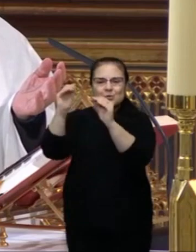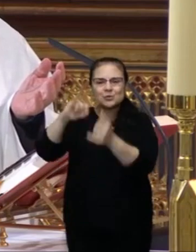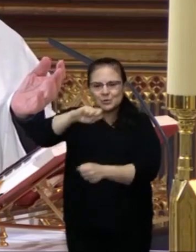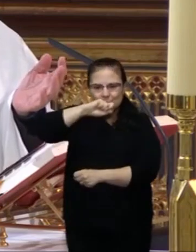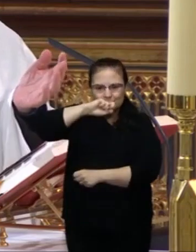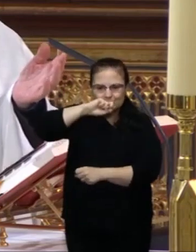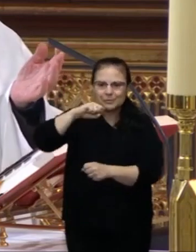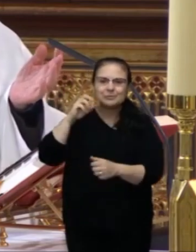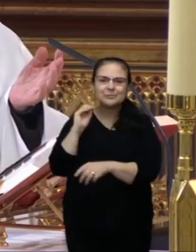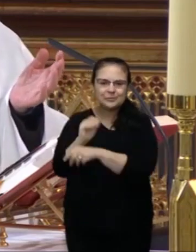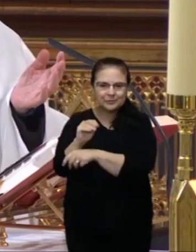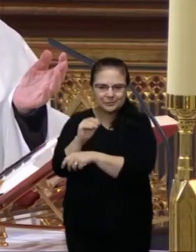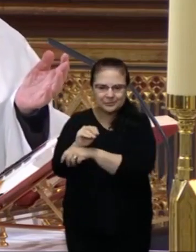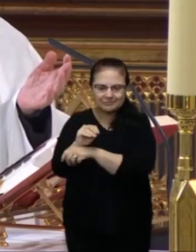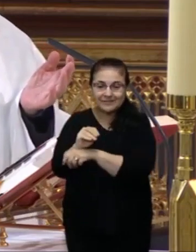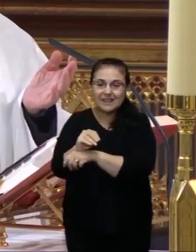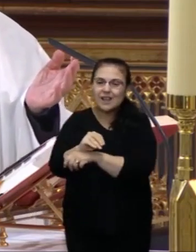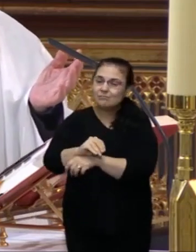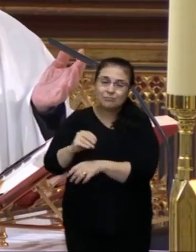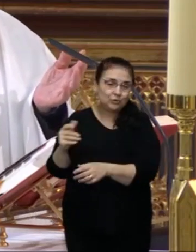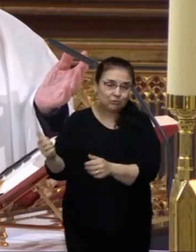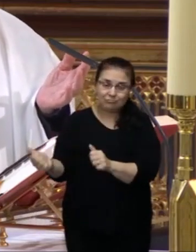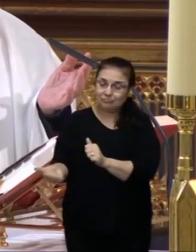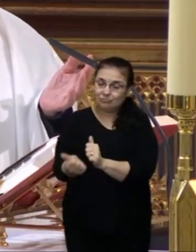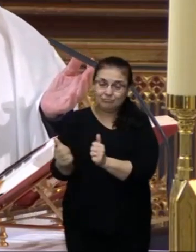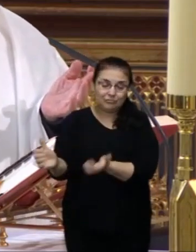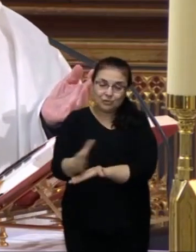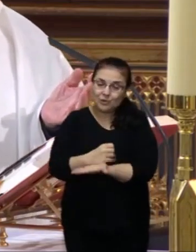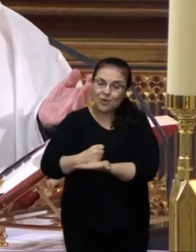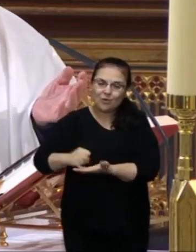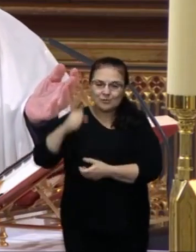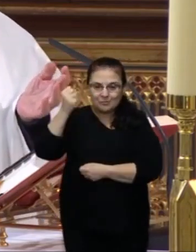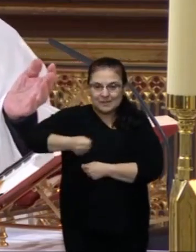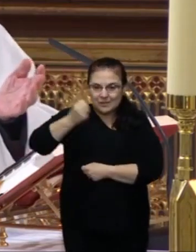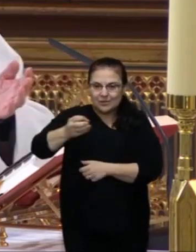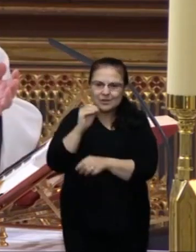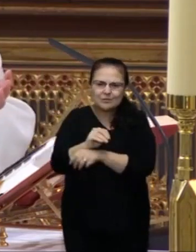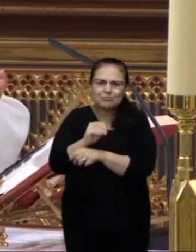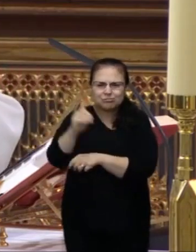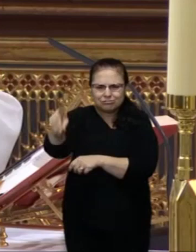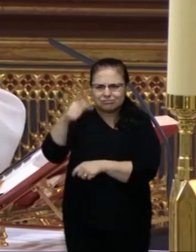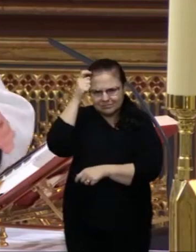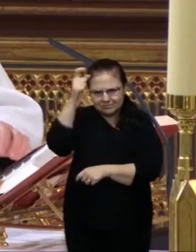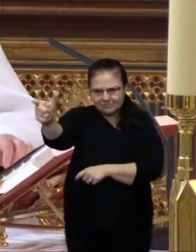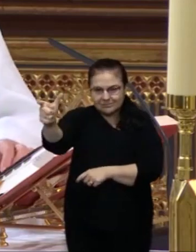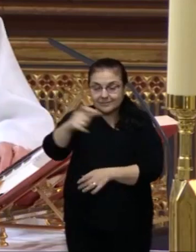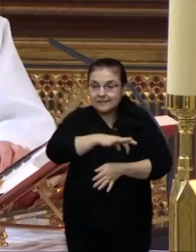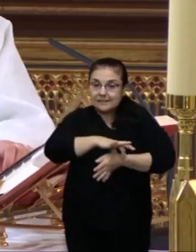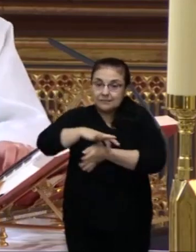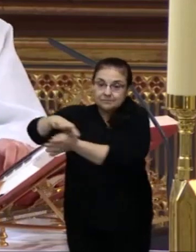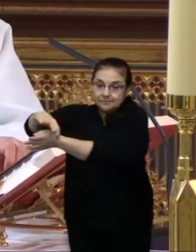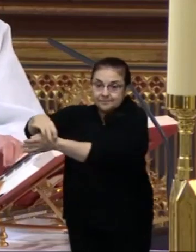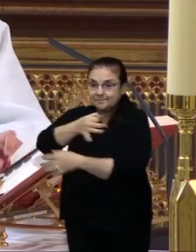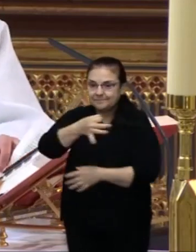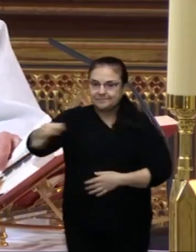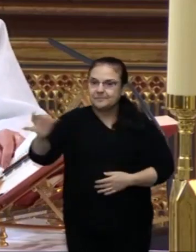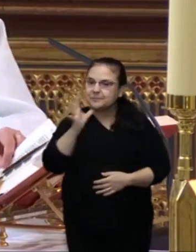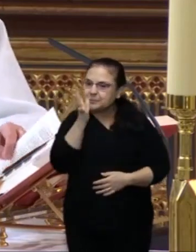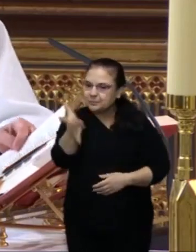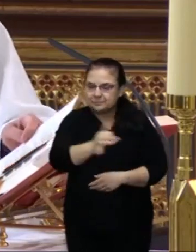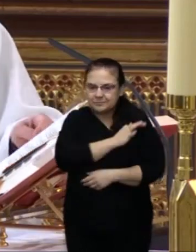obispos auxiliares, y todos los pastores que cuidan de tu pueblo, llévala a su perfección por la